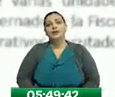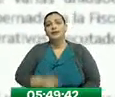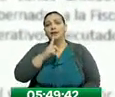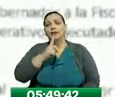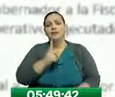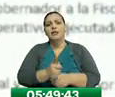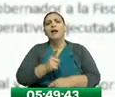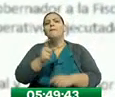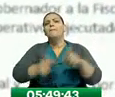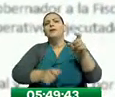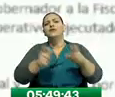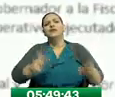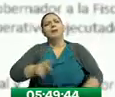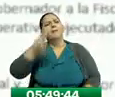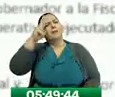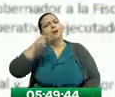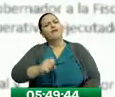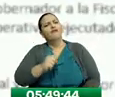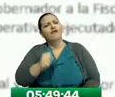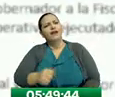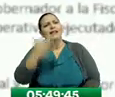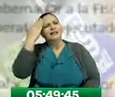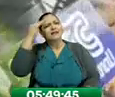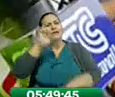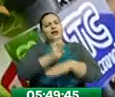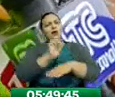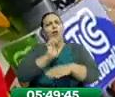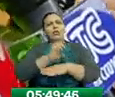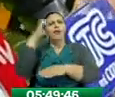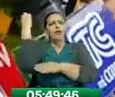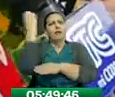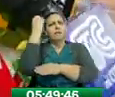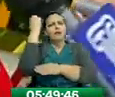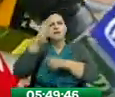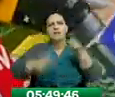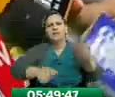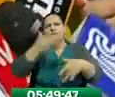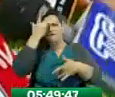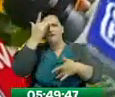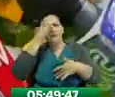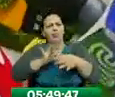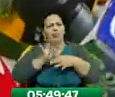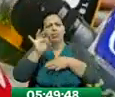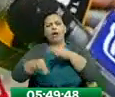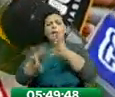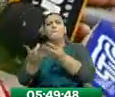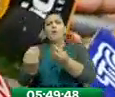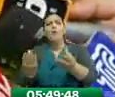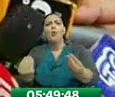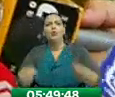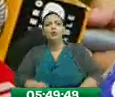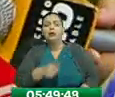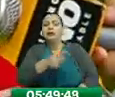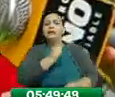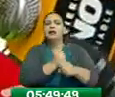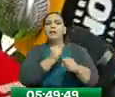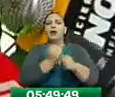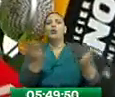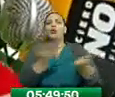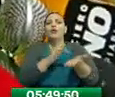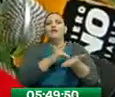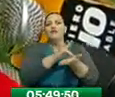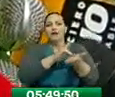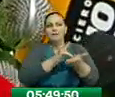sanitaria es miserable. No más corrupción". ¿Qué cargos tienen? Trabajan en farmacia, departamento de compras